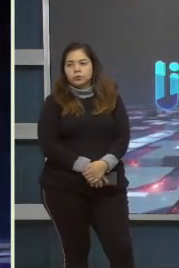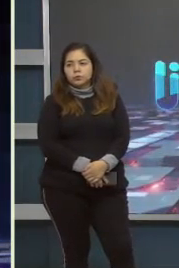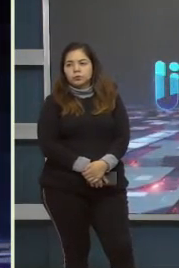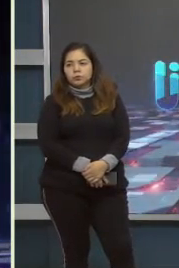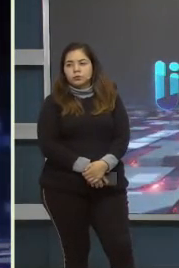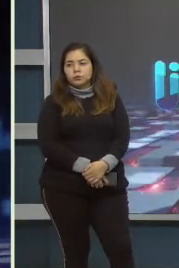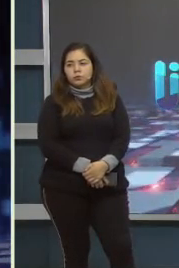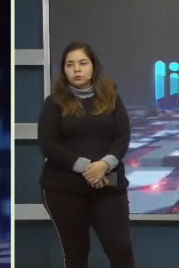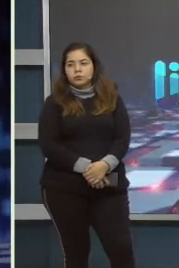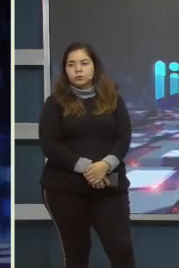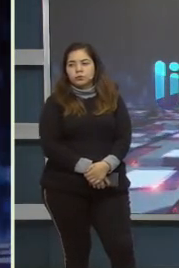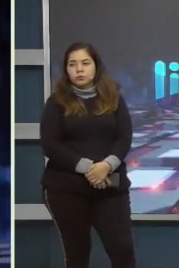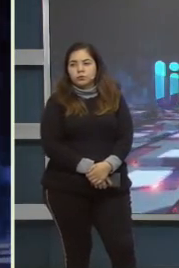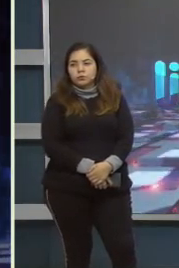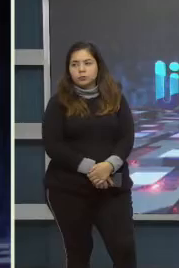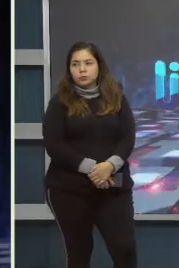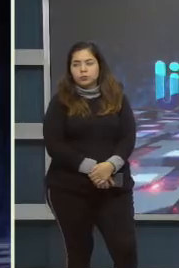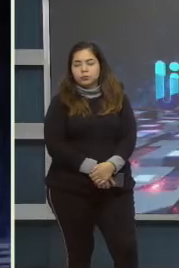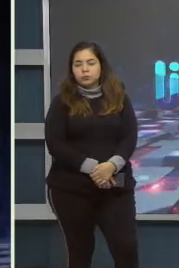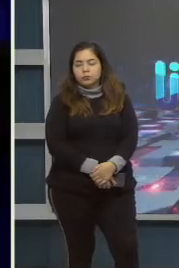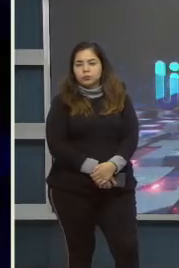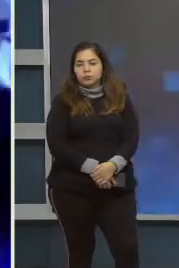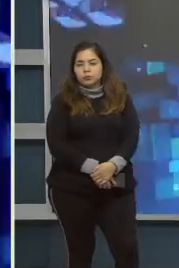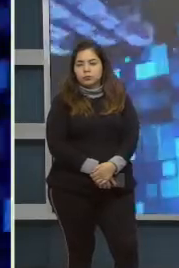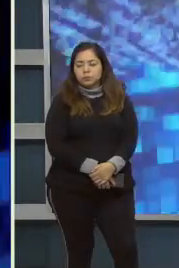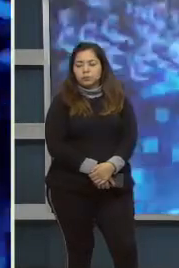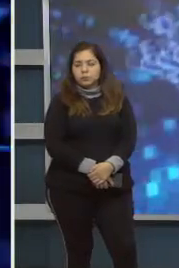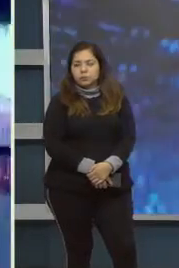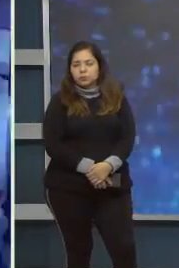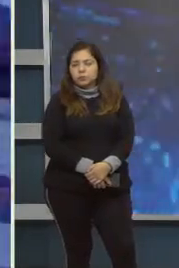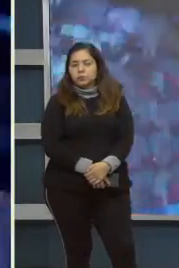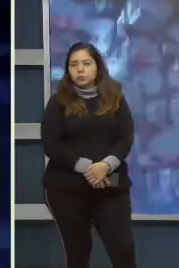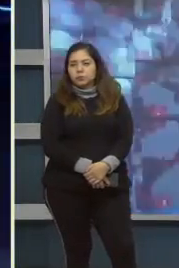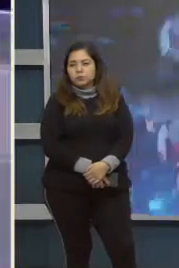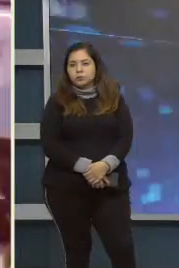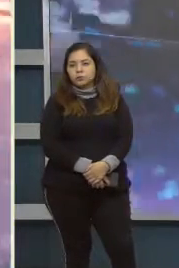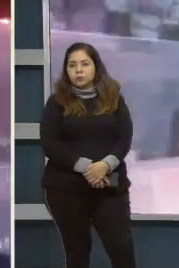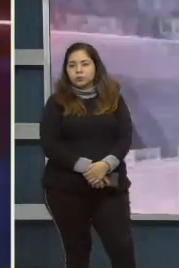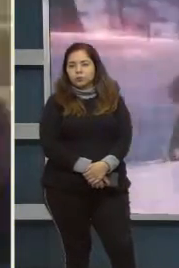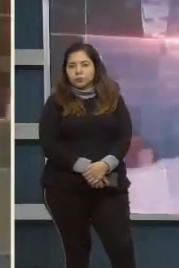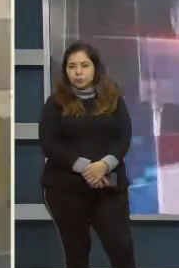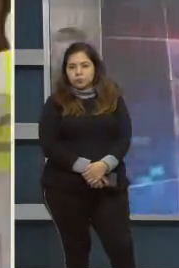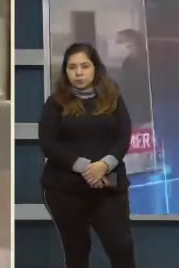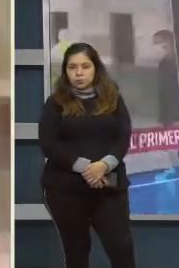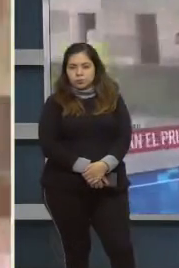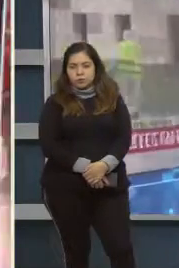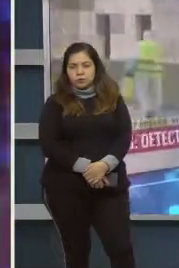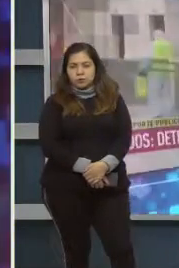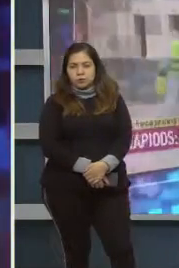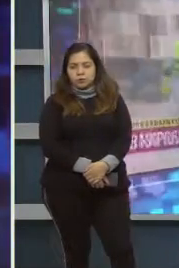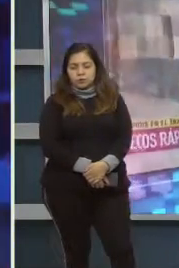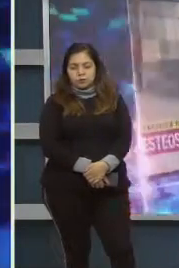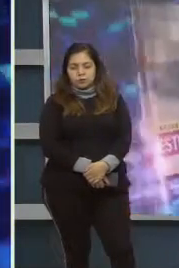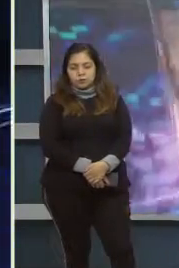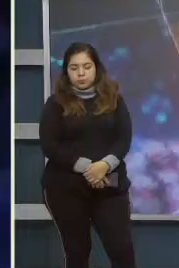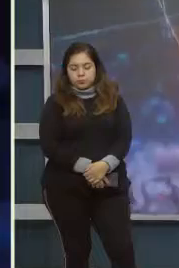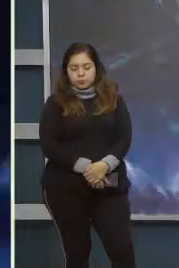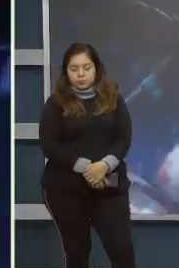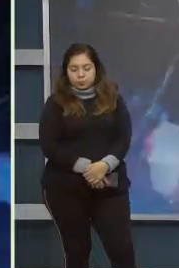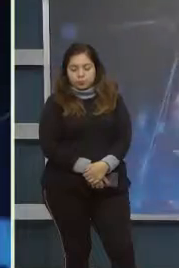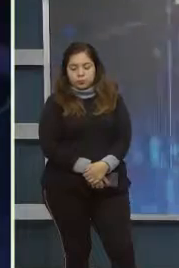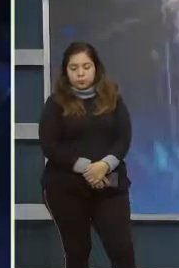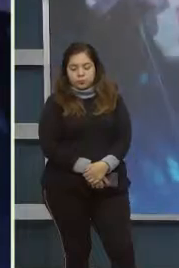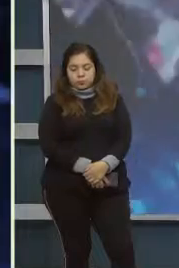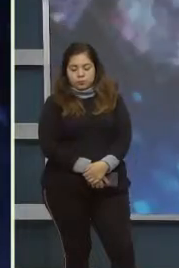es muy diferente la virtualización que se puede alcanzar en una en relación a otra. Y en eso se está trabajando.